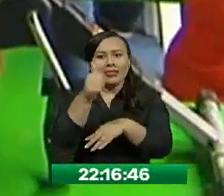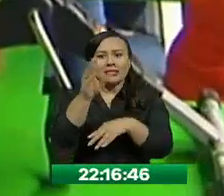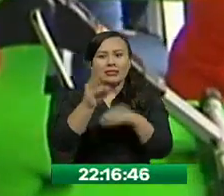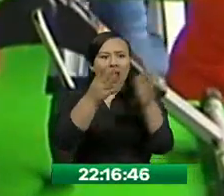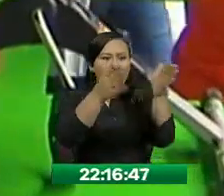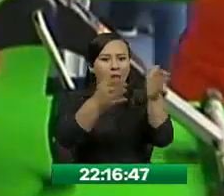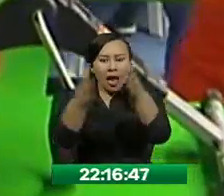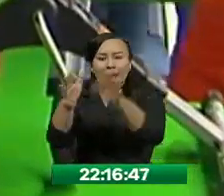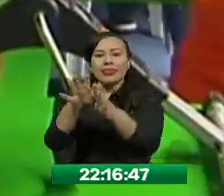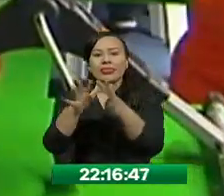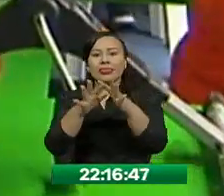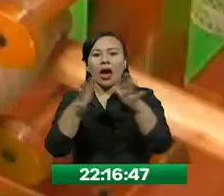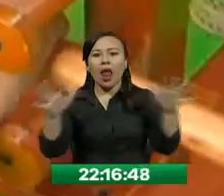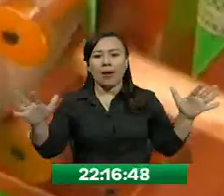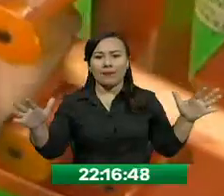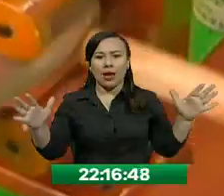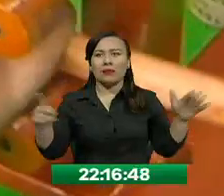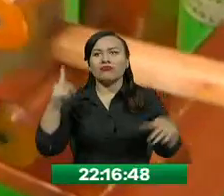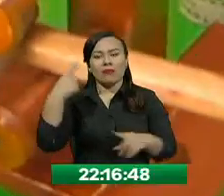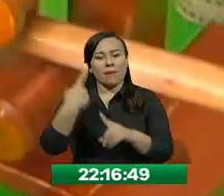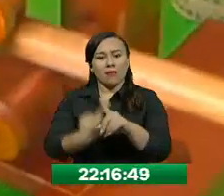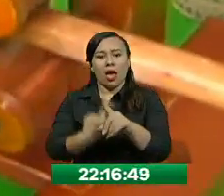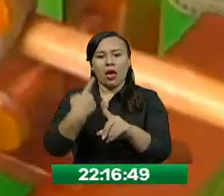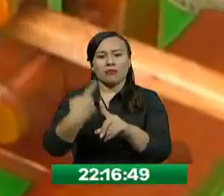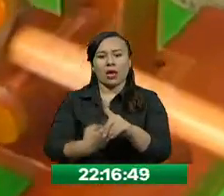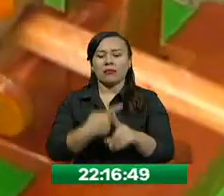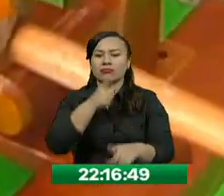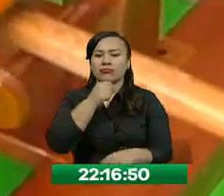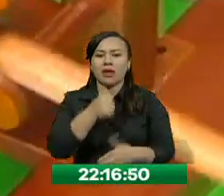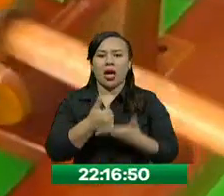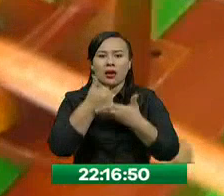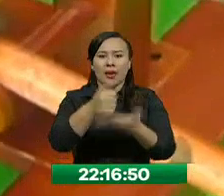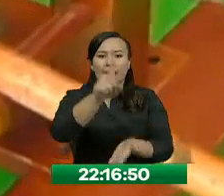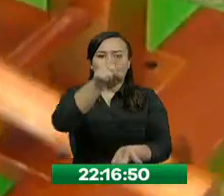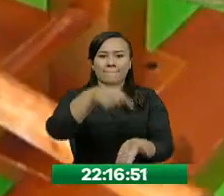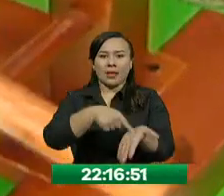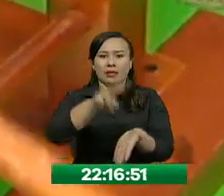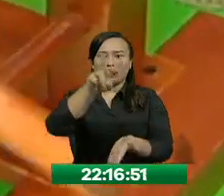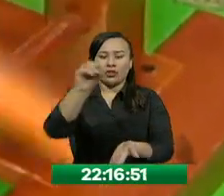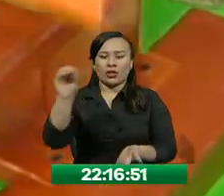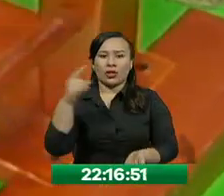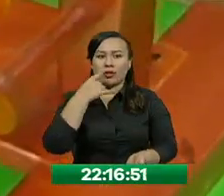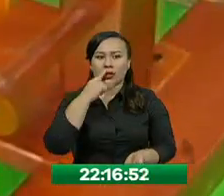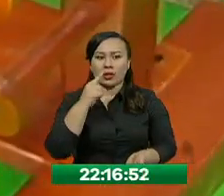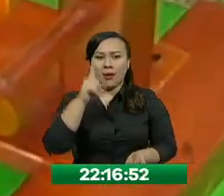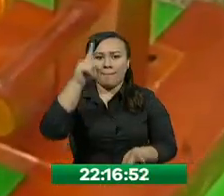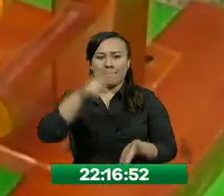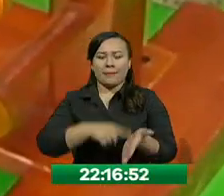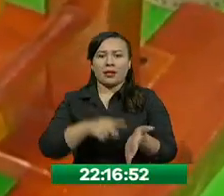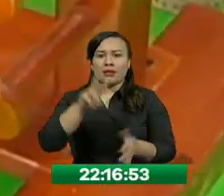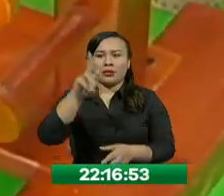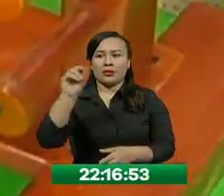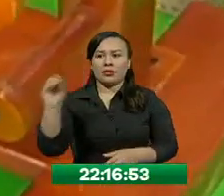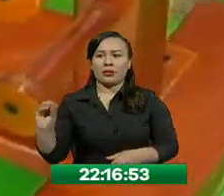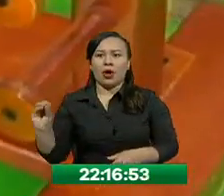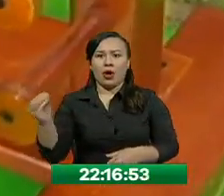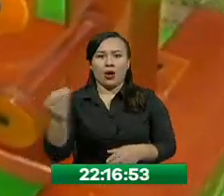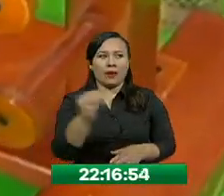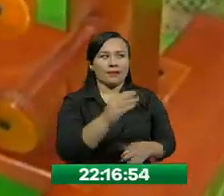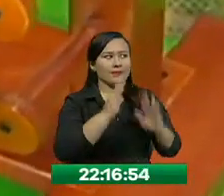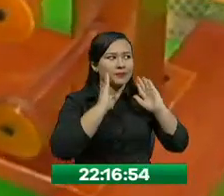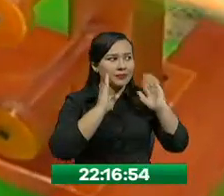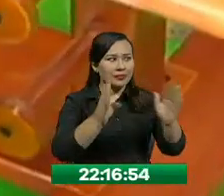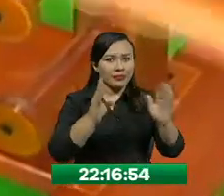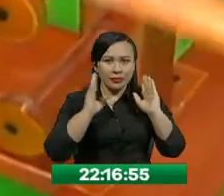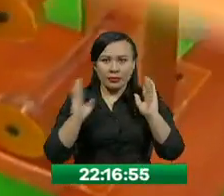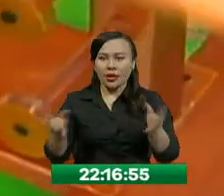de terapias y atienden mensualmente a 1.200 niños y adolescentes. Entonces todos los niños pueden venir y los padres les benefician